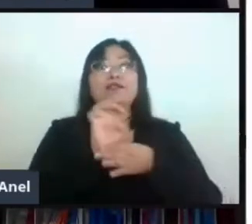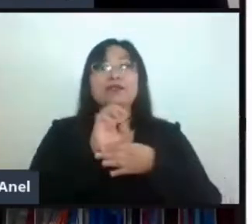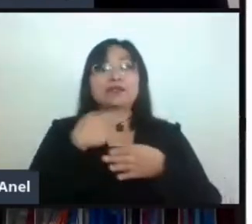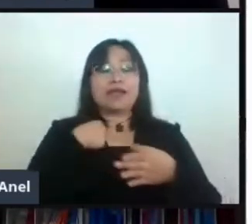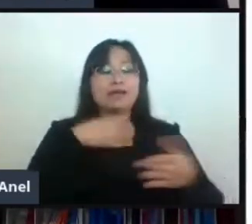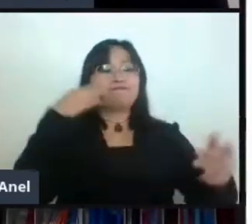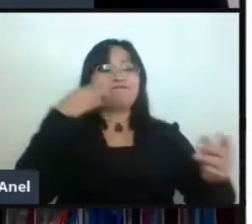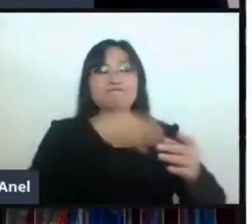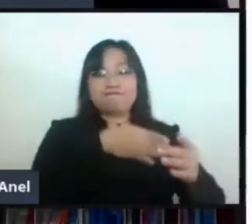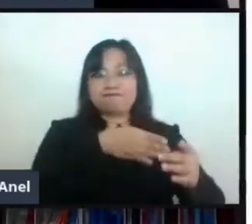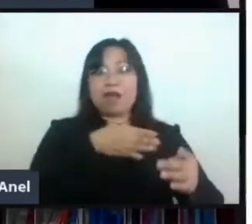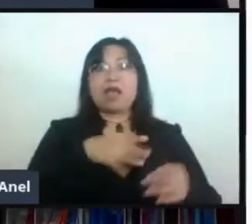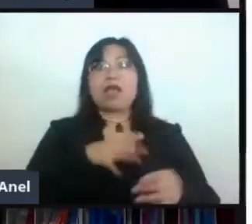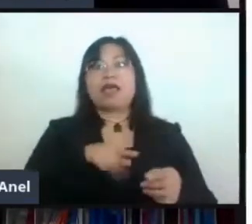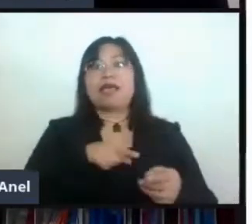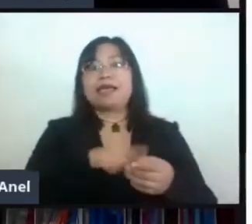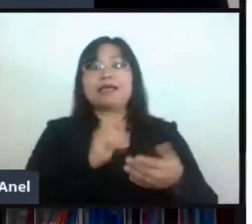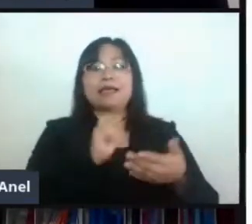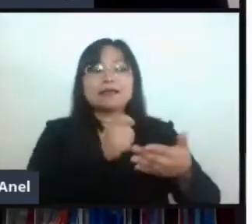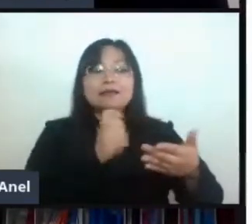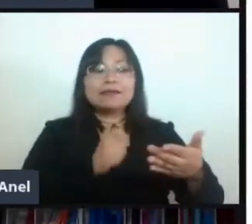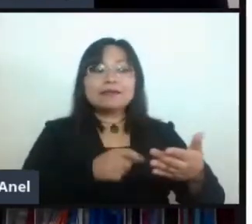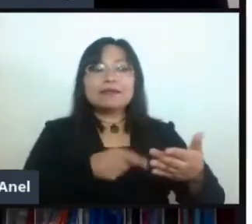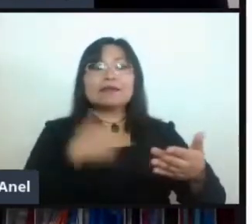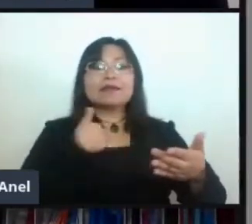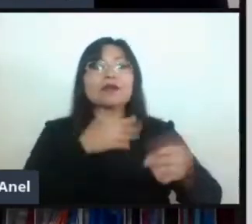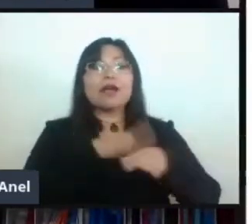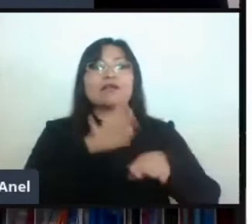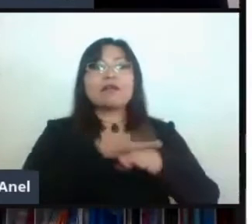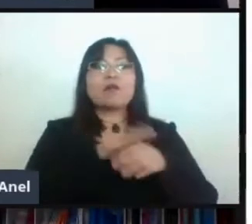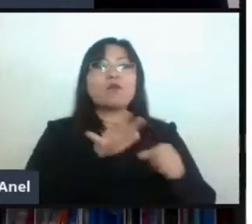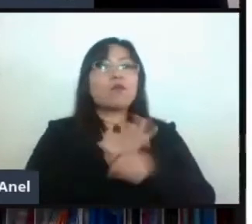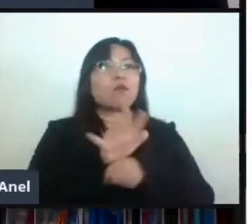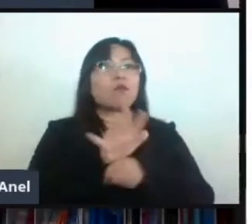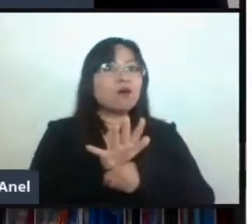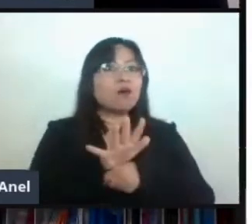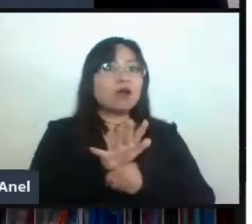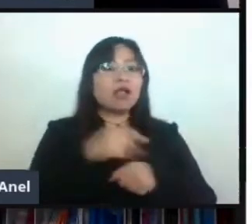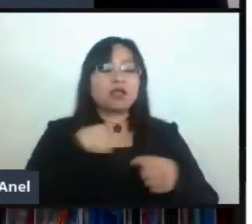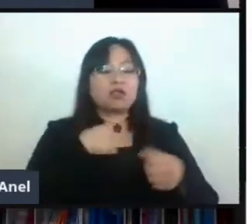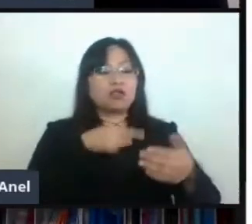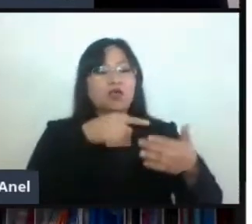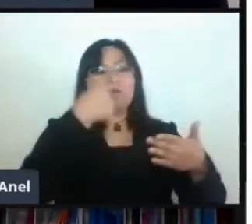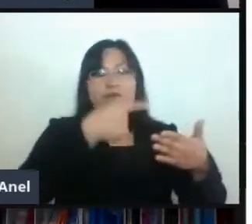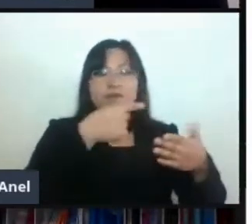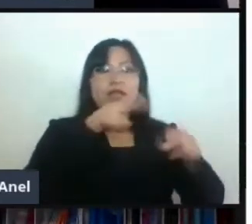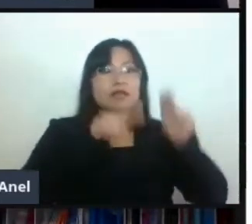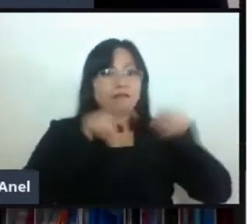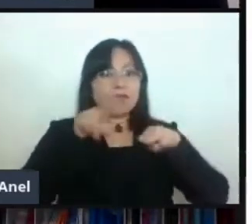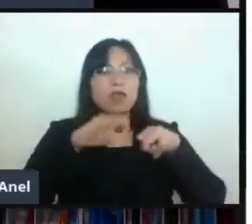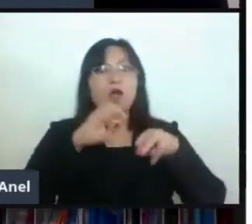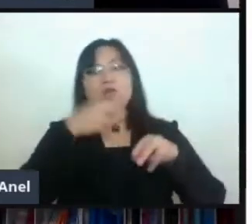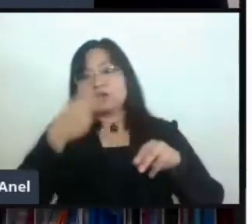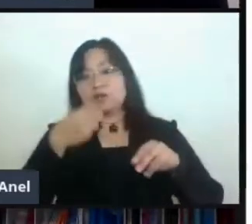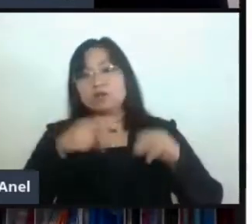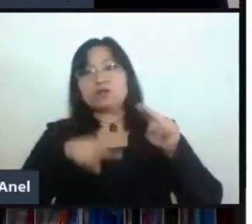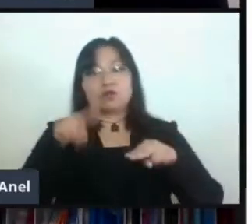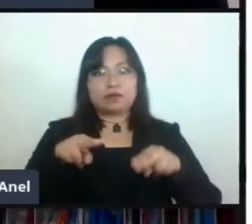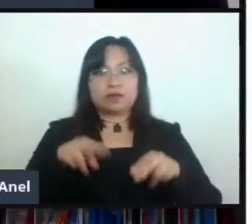más grandes. Guardo esto y algo muy bonito que tiene esta función de Classroom es que, fíjense,